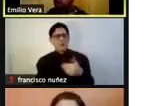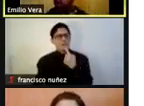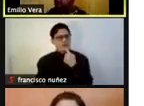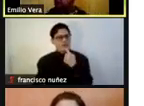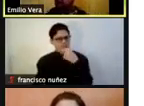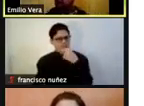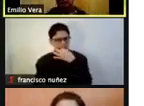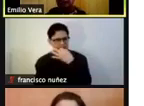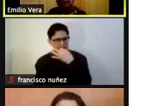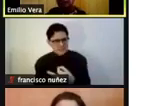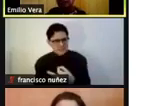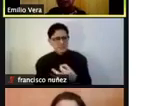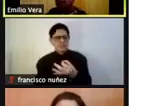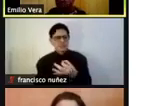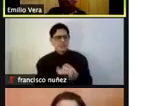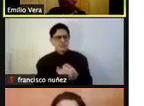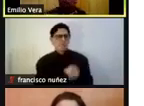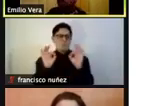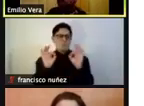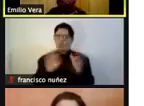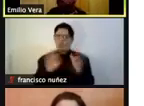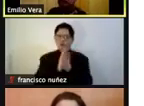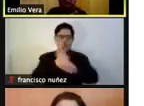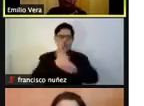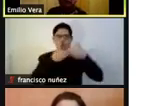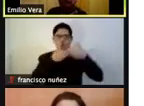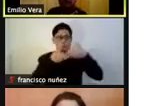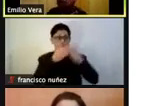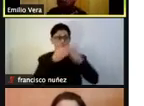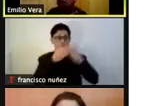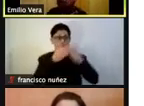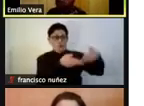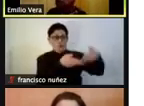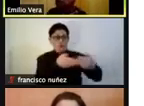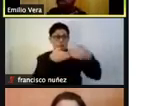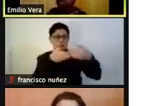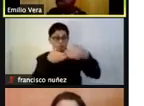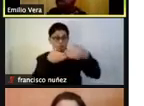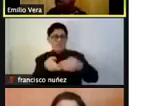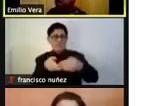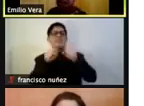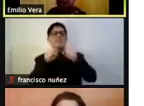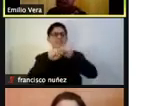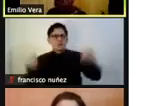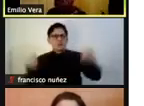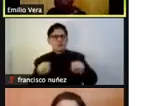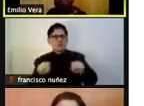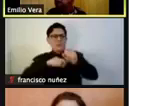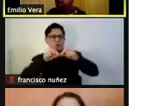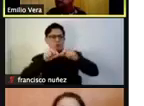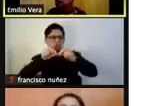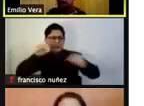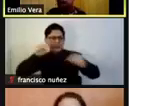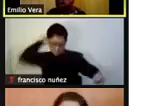estos barcos, grandes barcos, llevan un sistema batimétrico muy sofisticado.